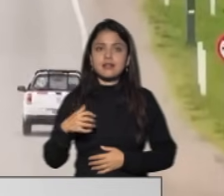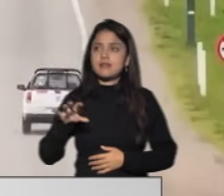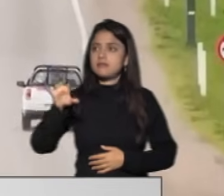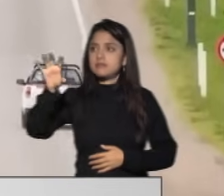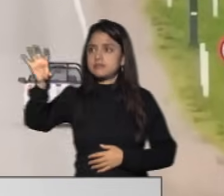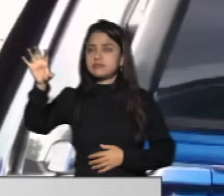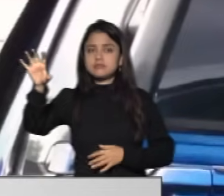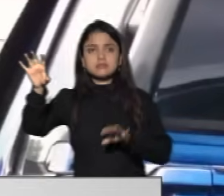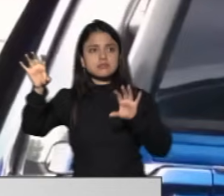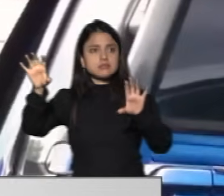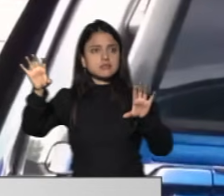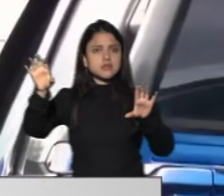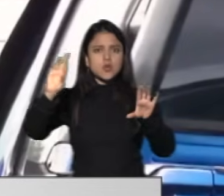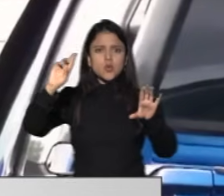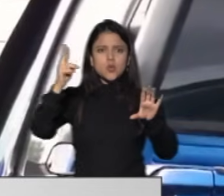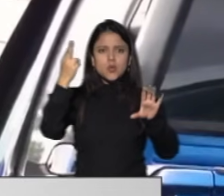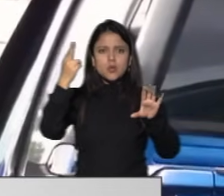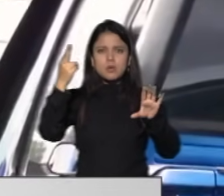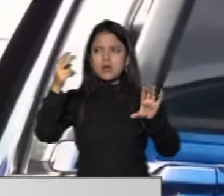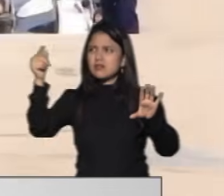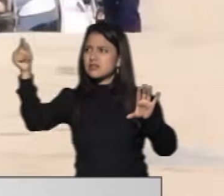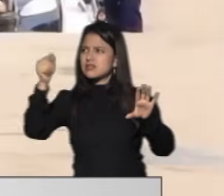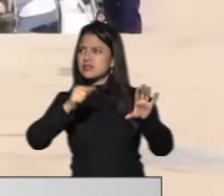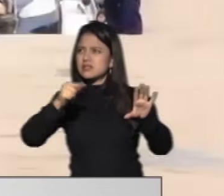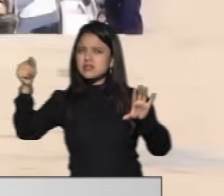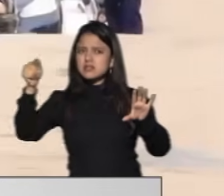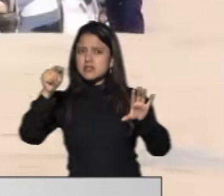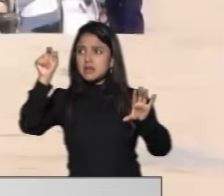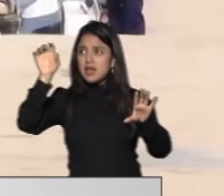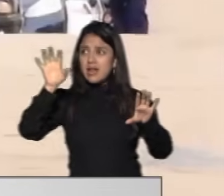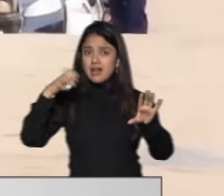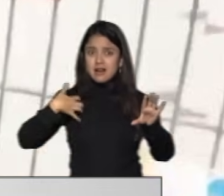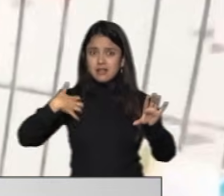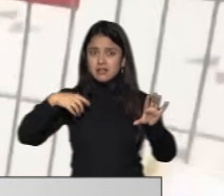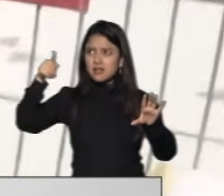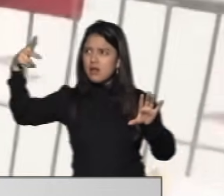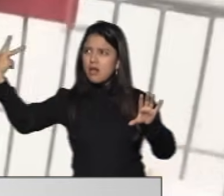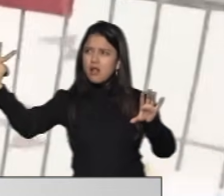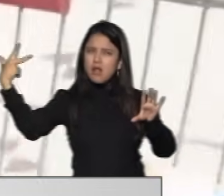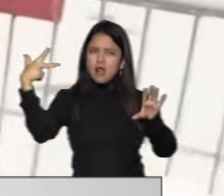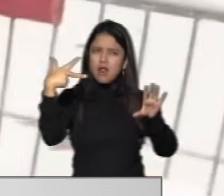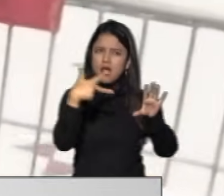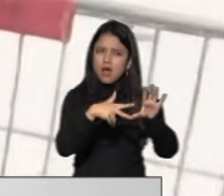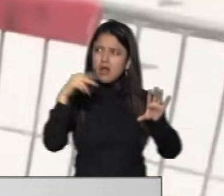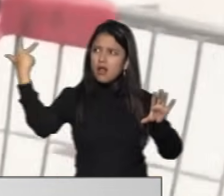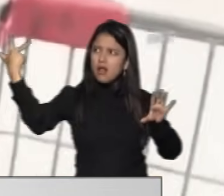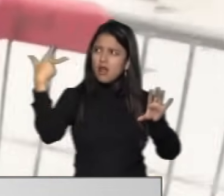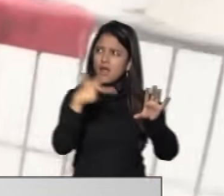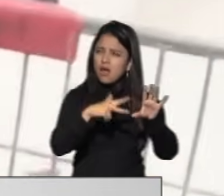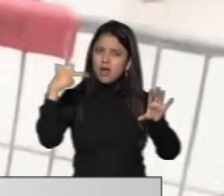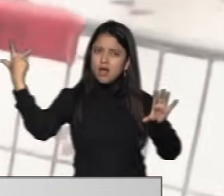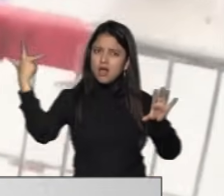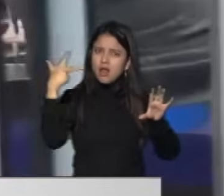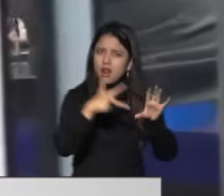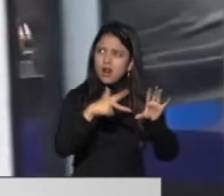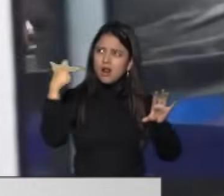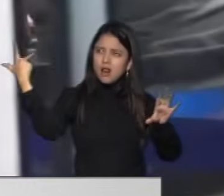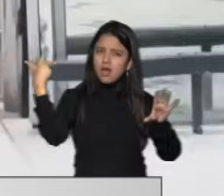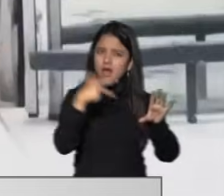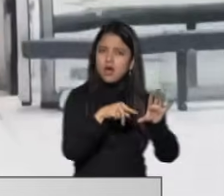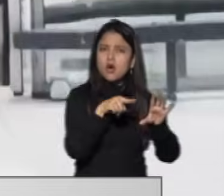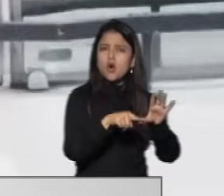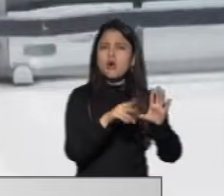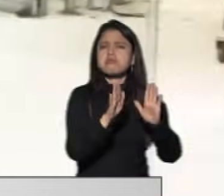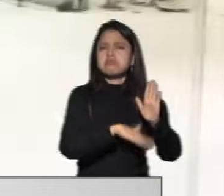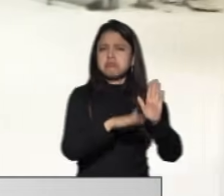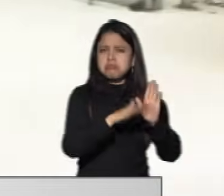está en su máximo valor desde septiembre, cuando las compras en localidades argentinas son un 180% más caras que en